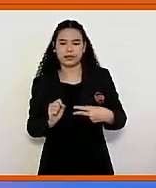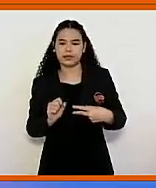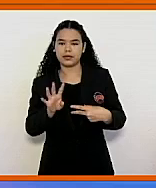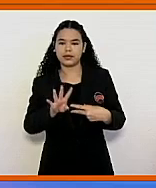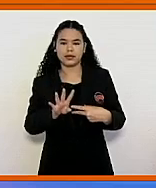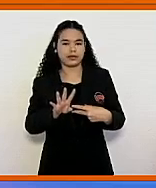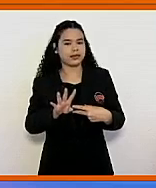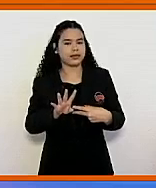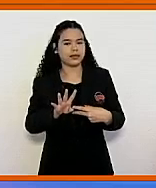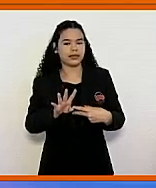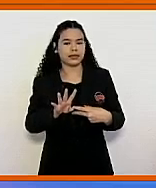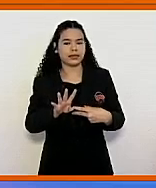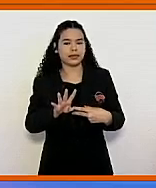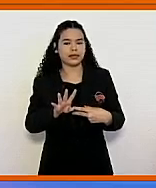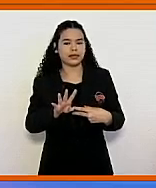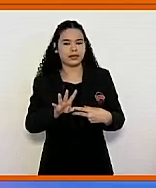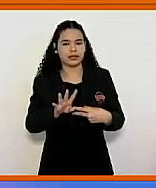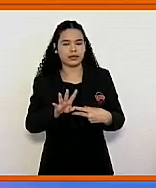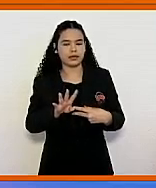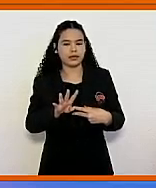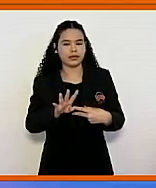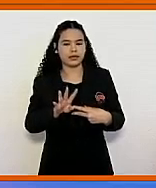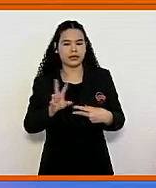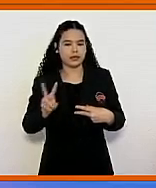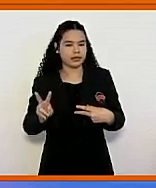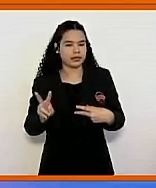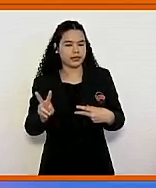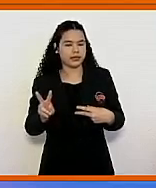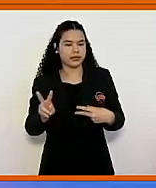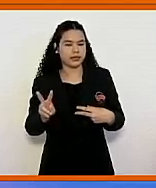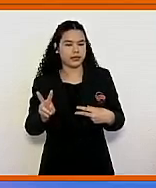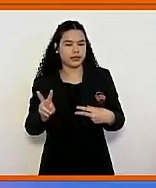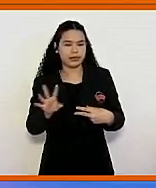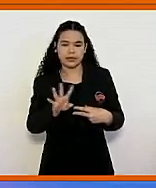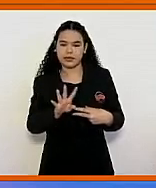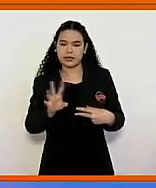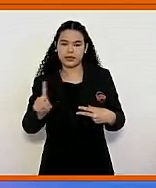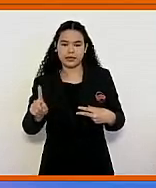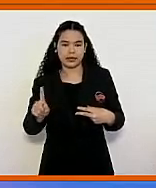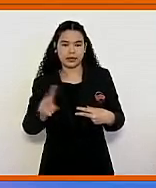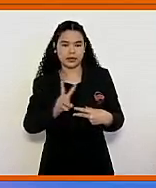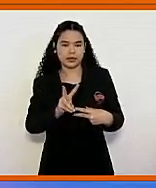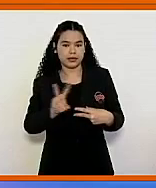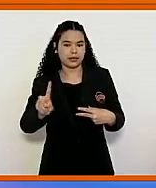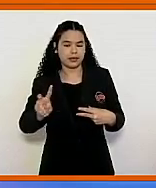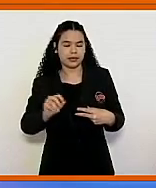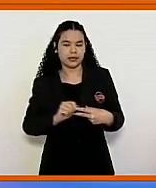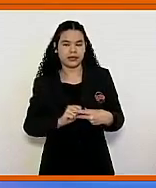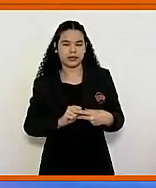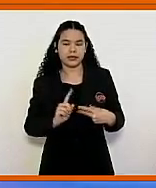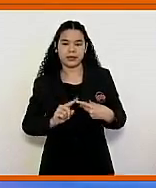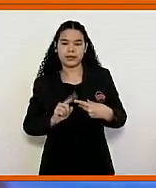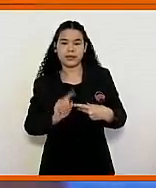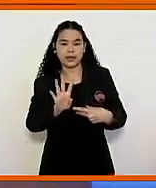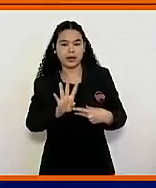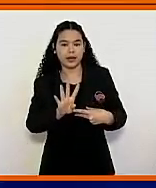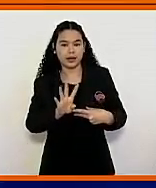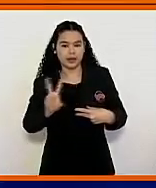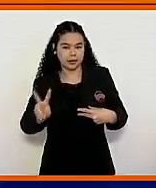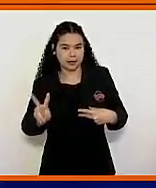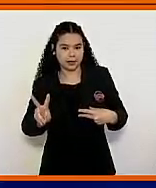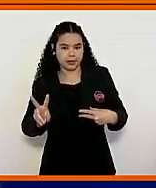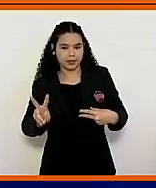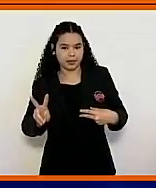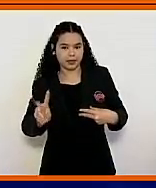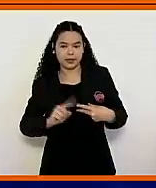4. Segundo dígito, este es el 2. Primer número ganador es el 42, con su catrachada, caite. Segundo